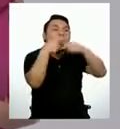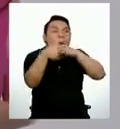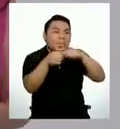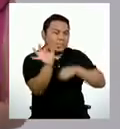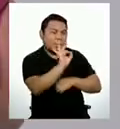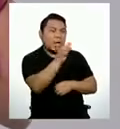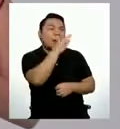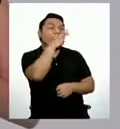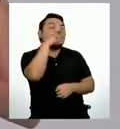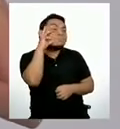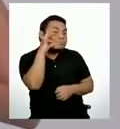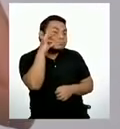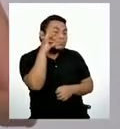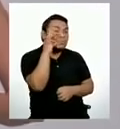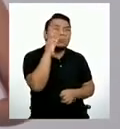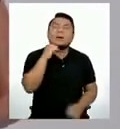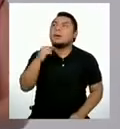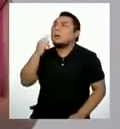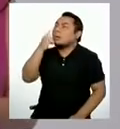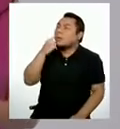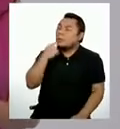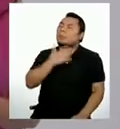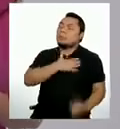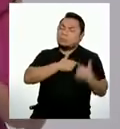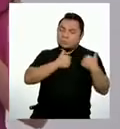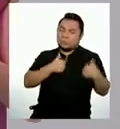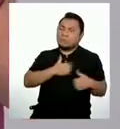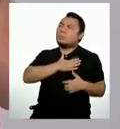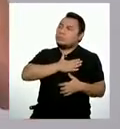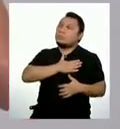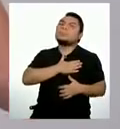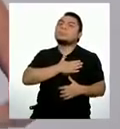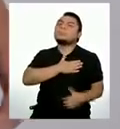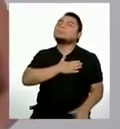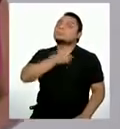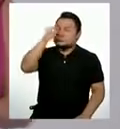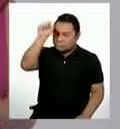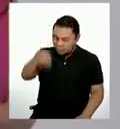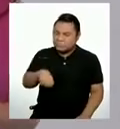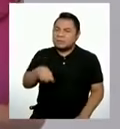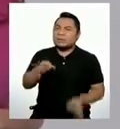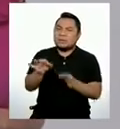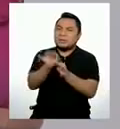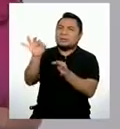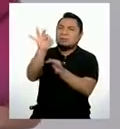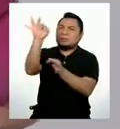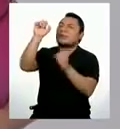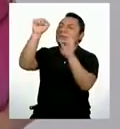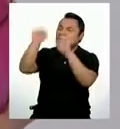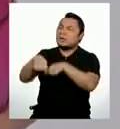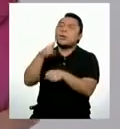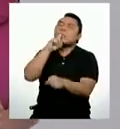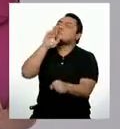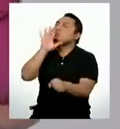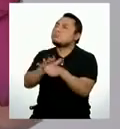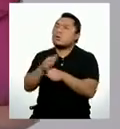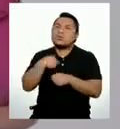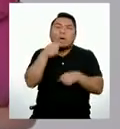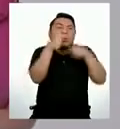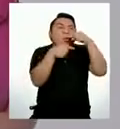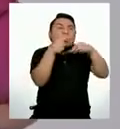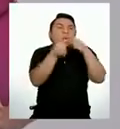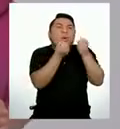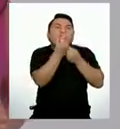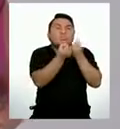hombre con la mano en el corazón respondió. Sí, espíritu. Te prometo que nadie sabrá de